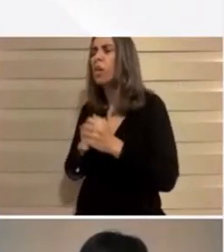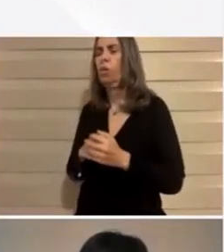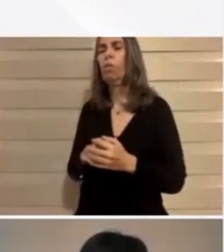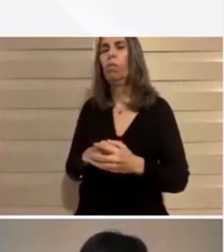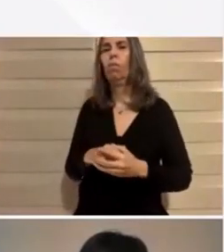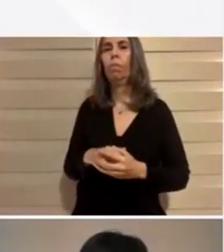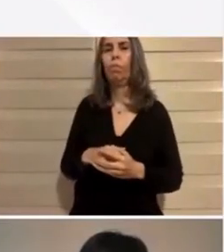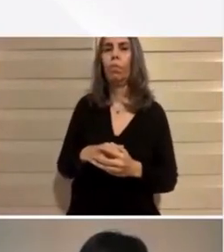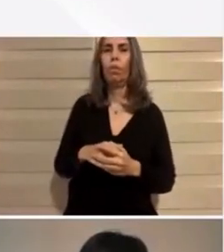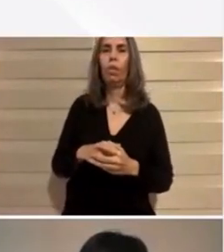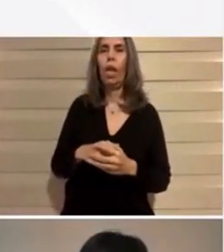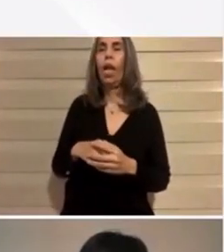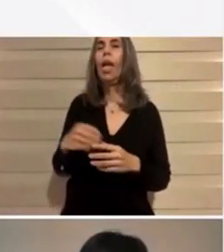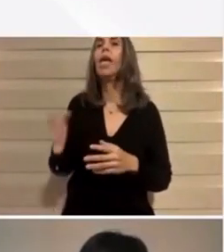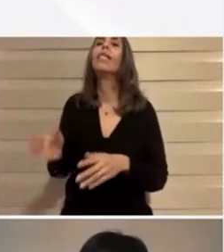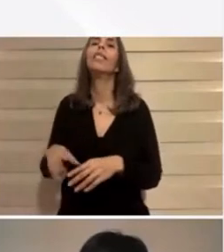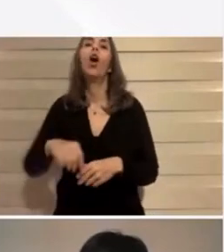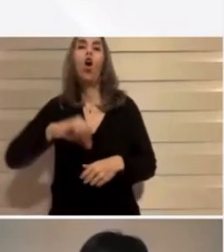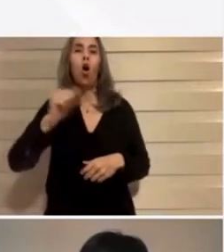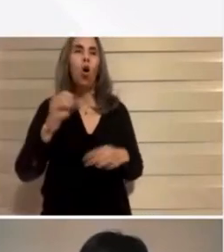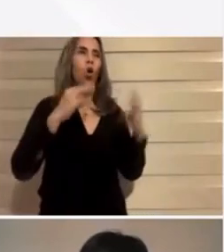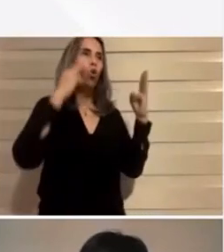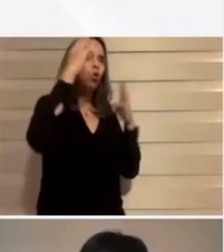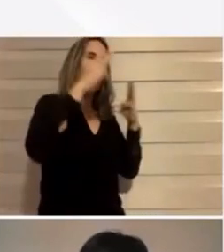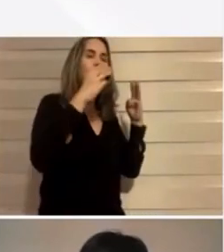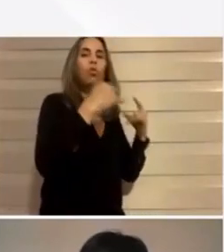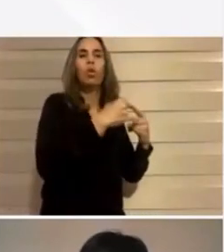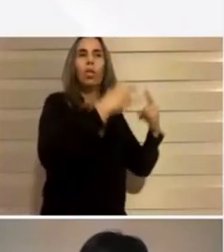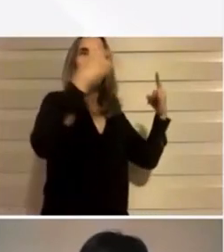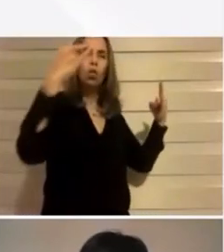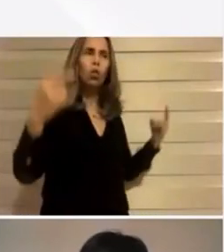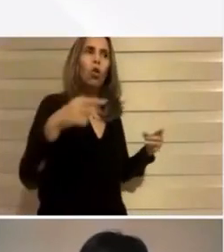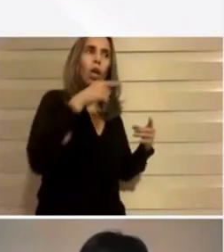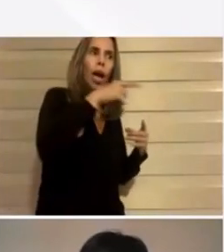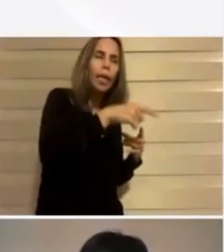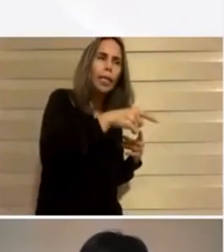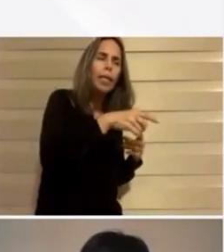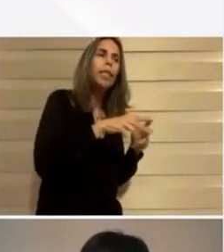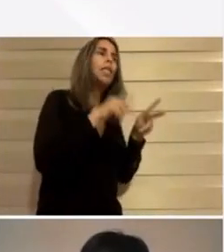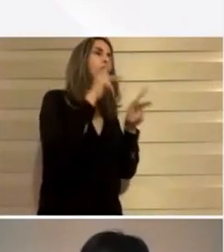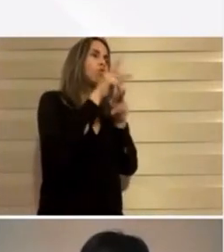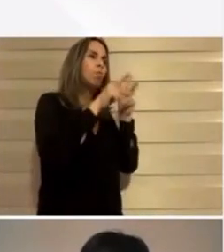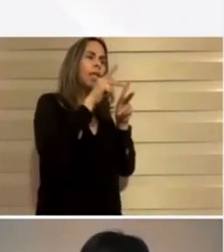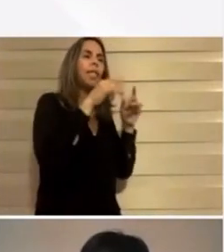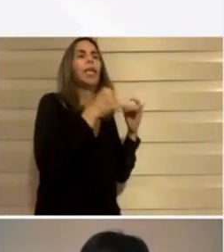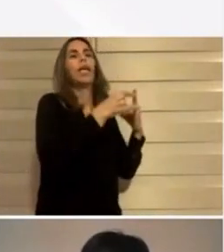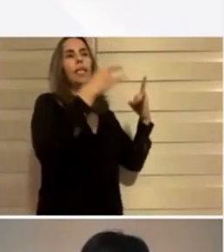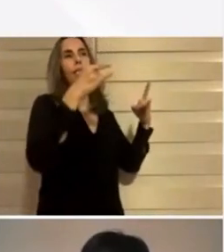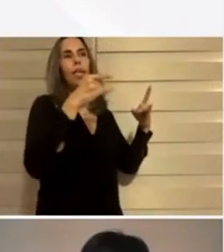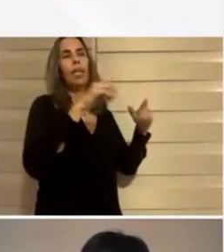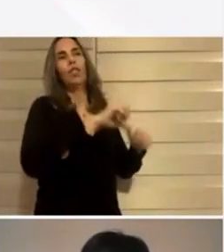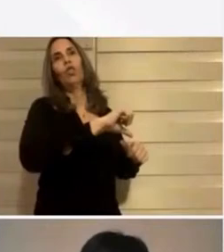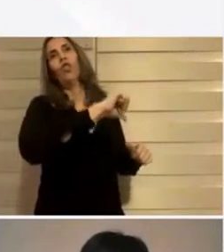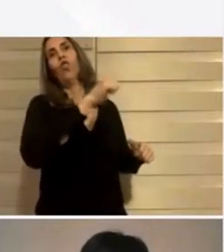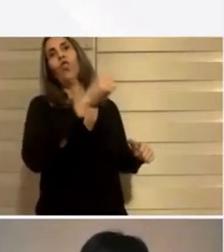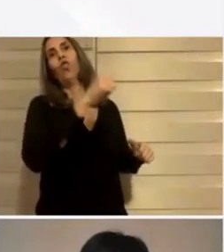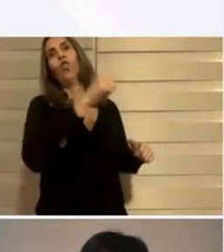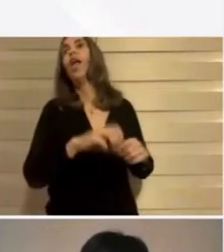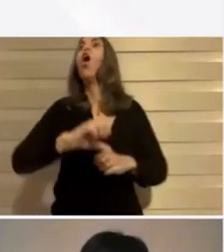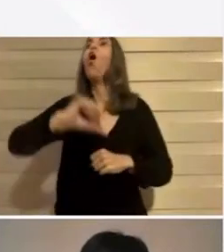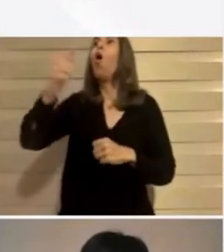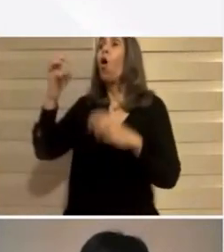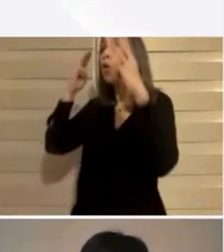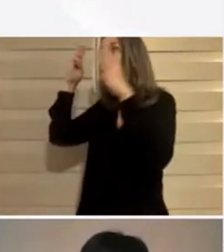vamos a un museo de historia, nos cuenta un capítulo de la historia, es otra ventana. Cuando vamos a un museo de ciencias,